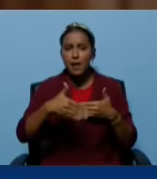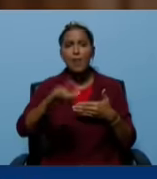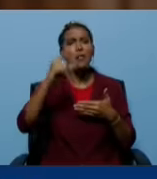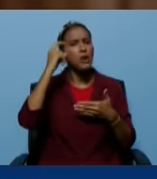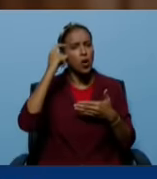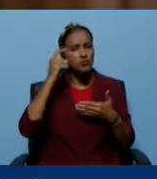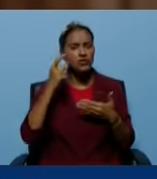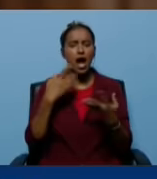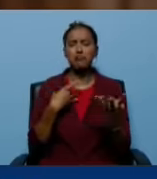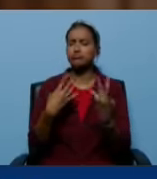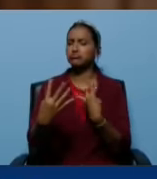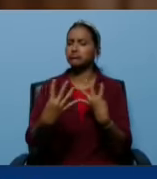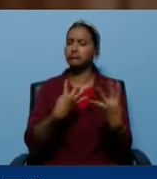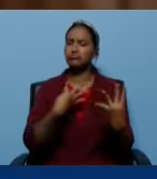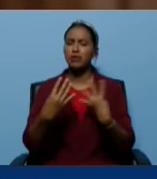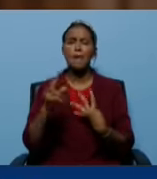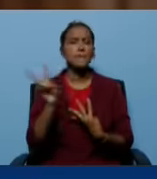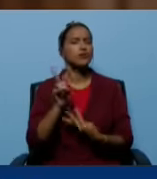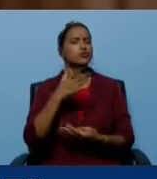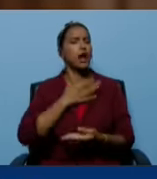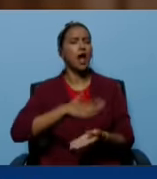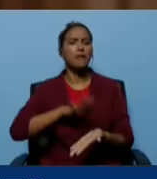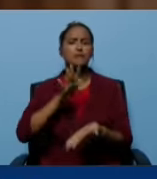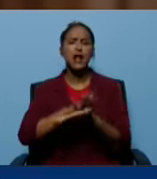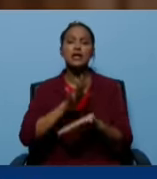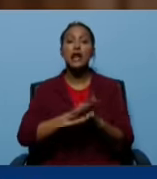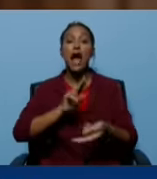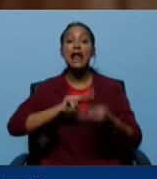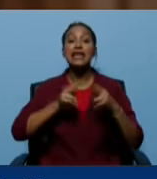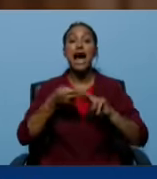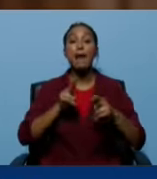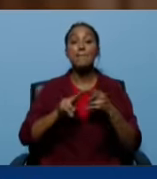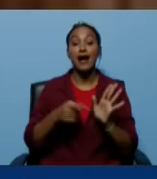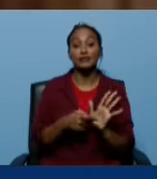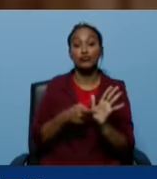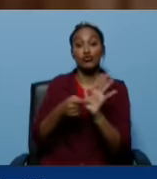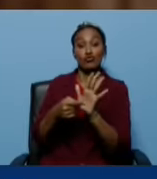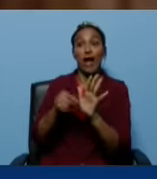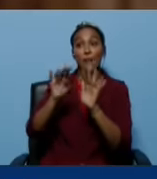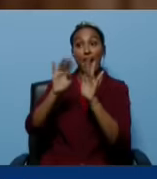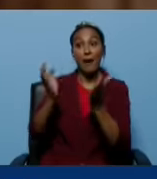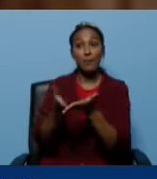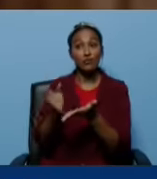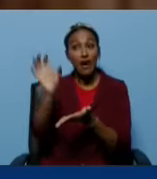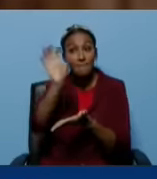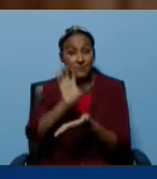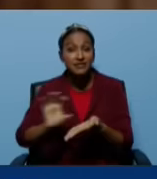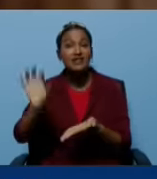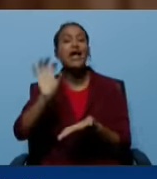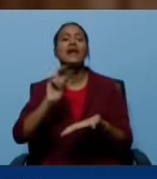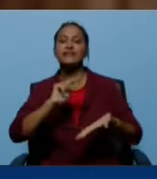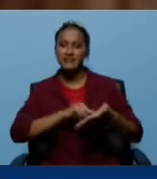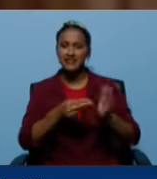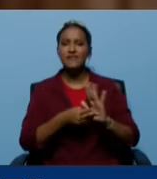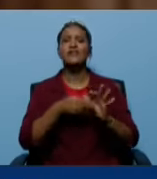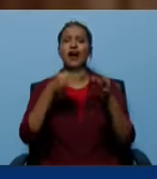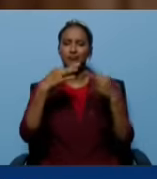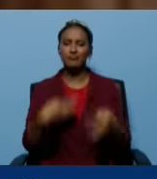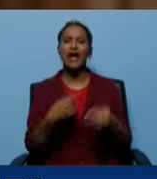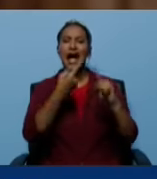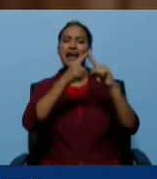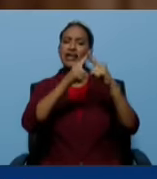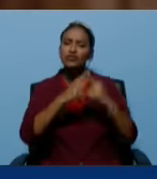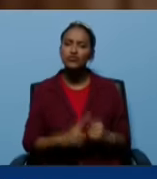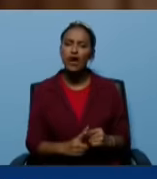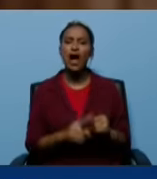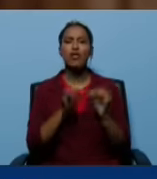que vivimos en Venezuela, se lo transmitimos al mundo, es producto que el resultado electoral es un resultado ajustado a la